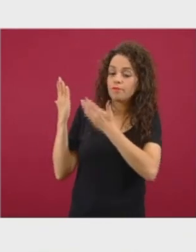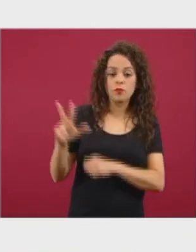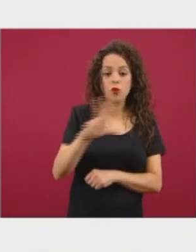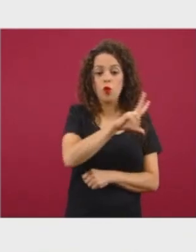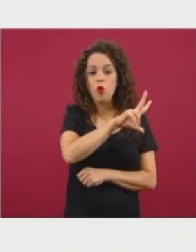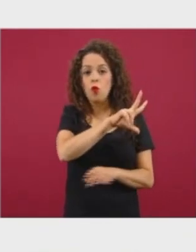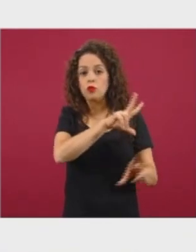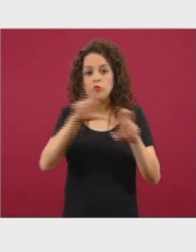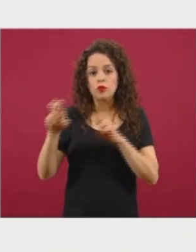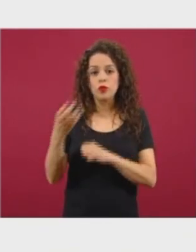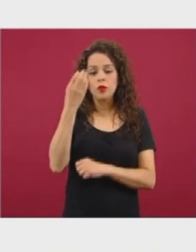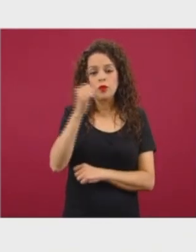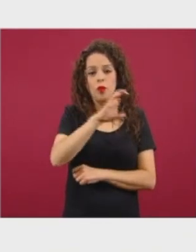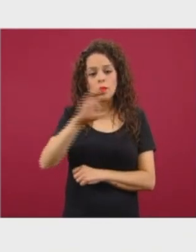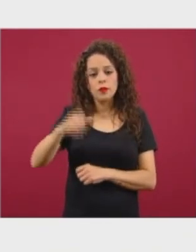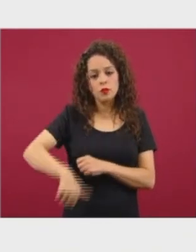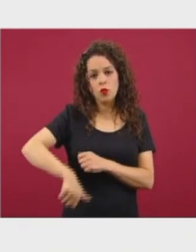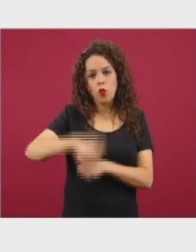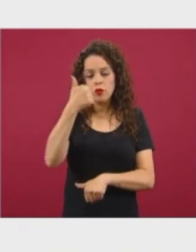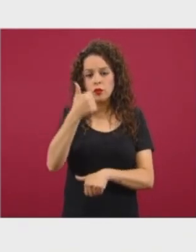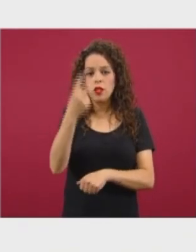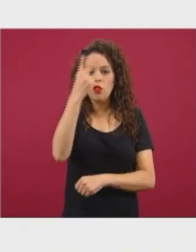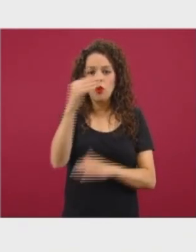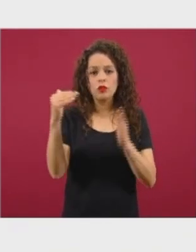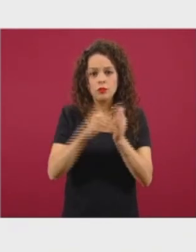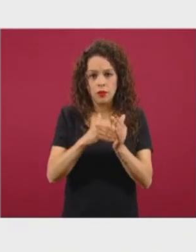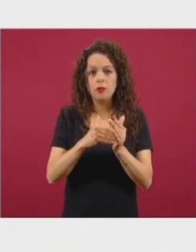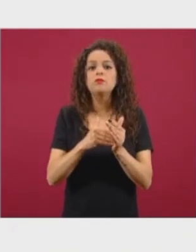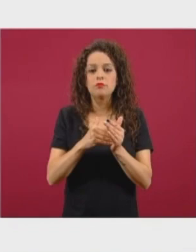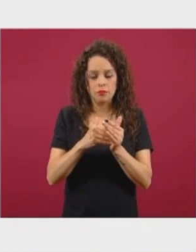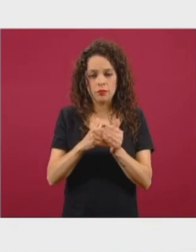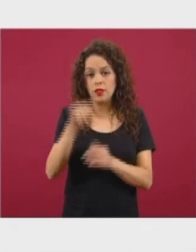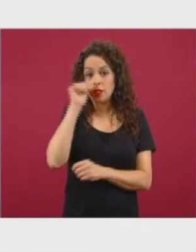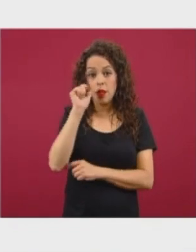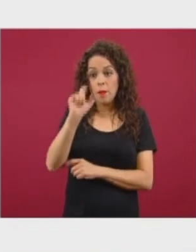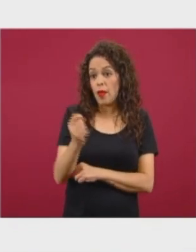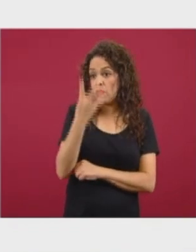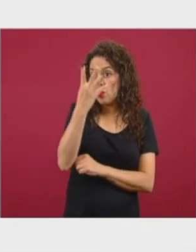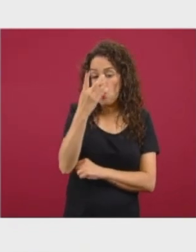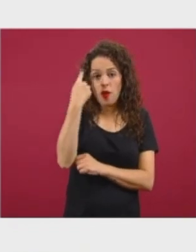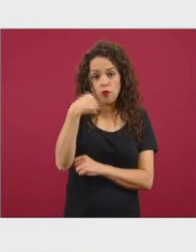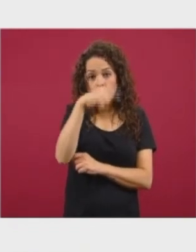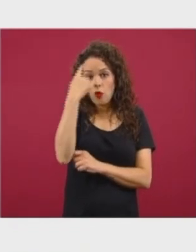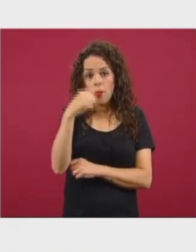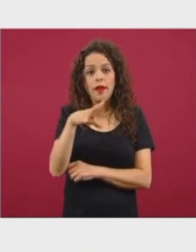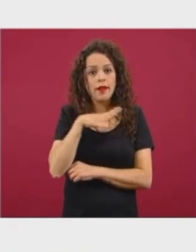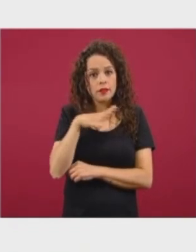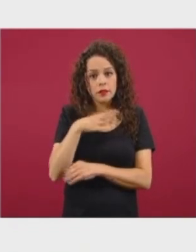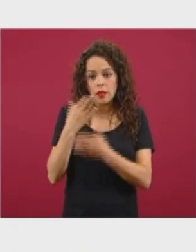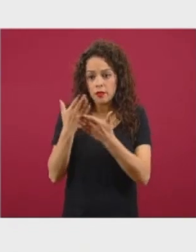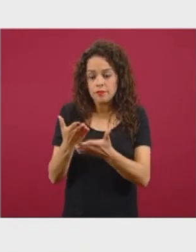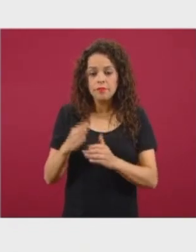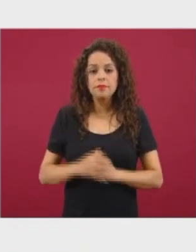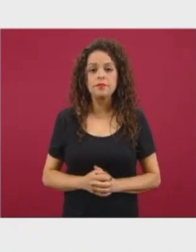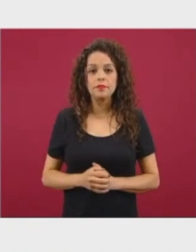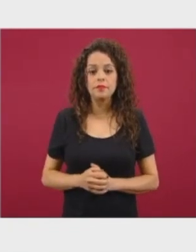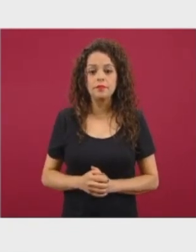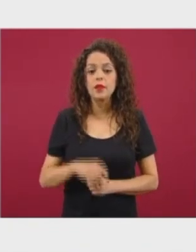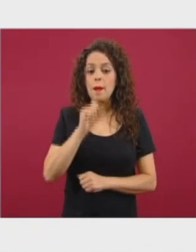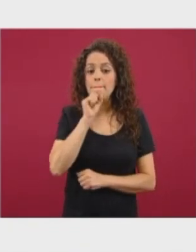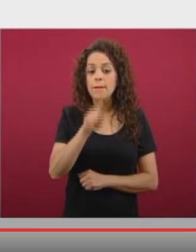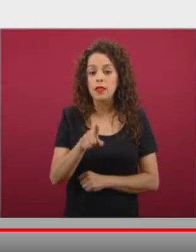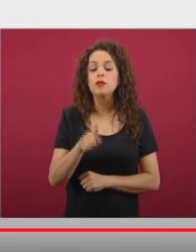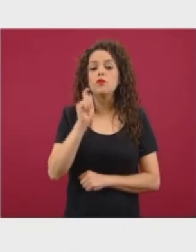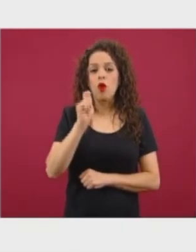800-911-2000, y también está disponible las 24 horas. Tenemos aquí también acceso a través de